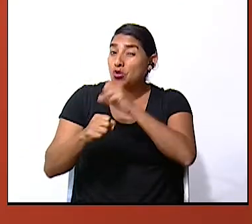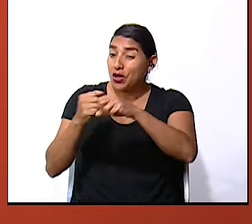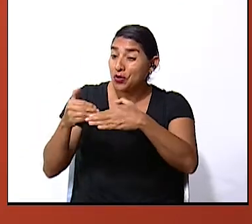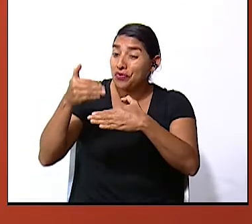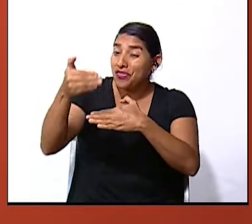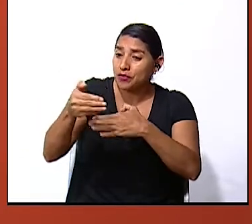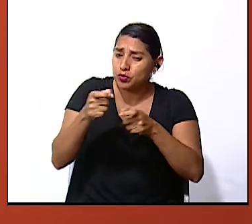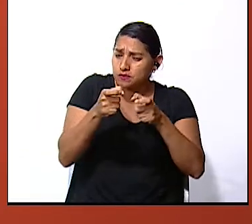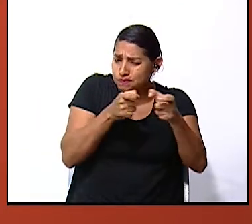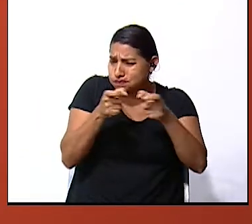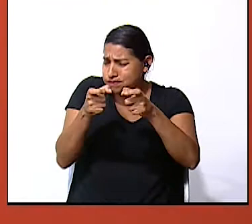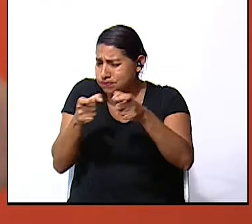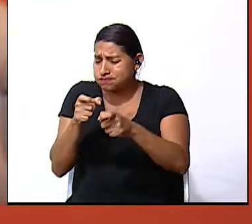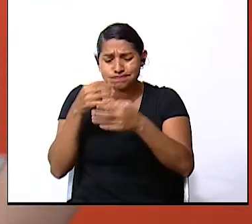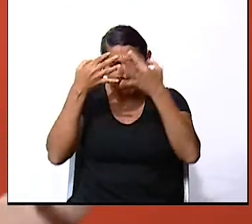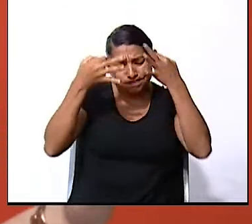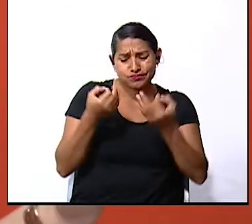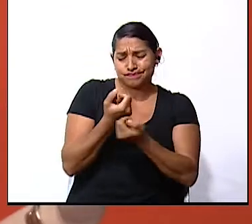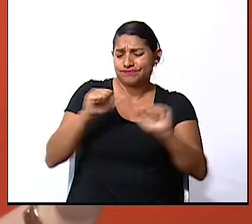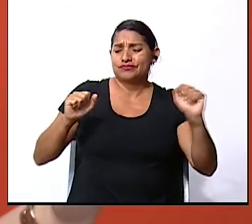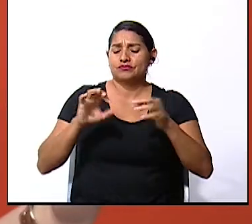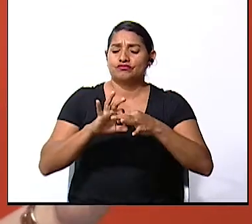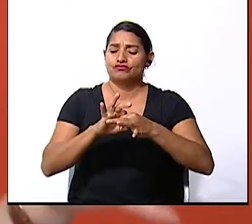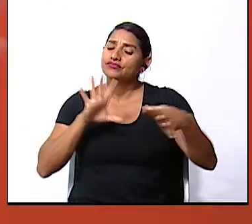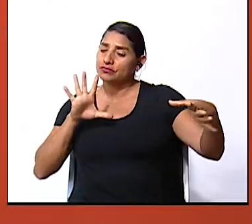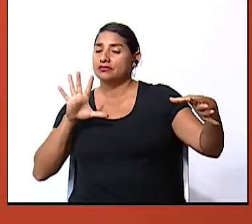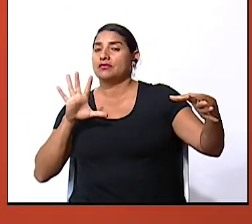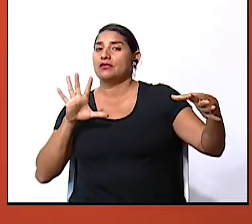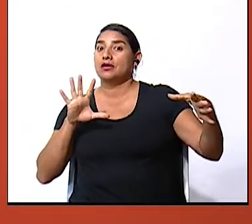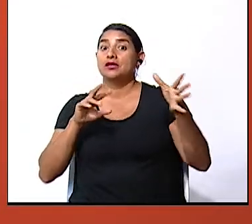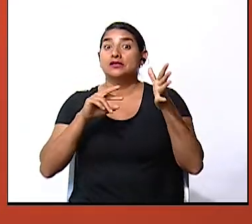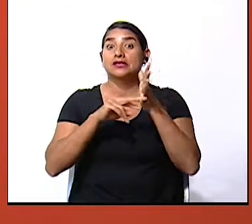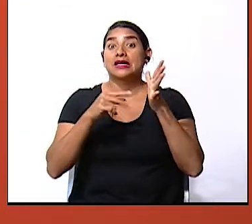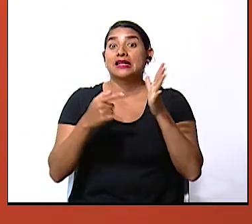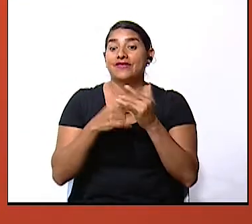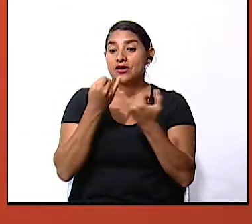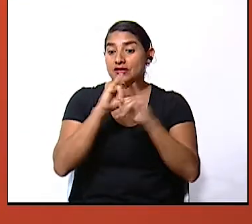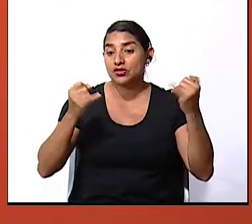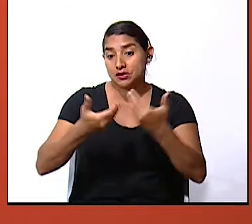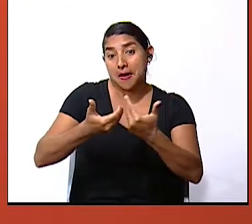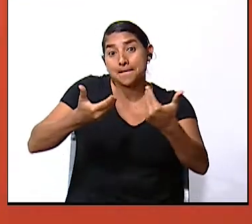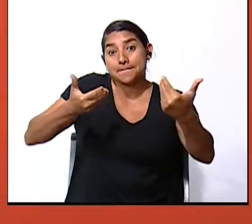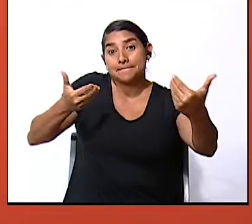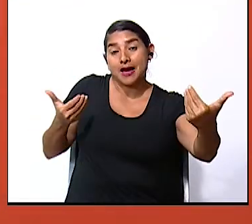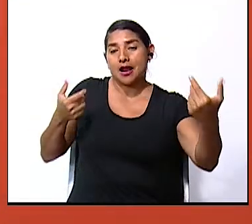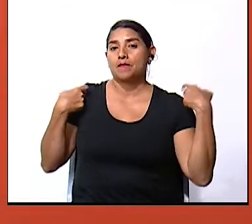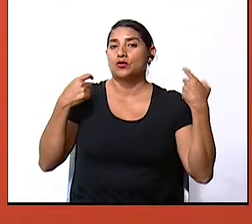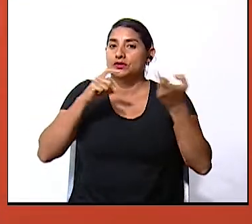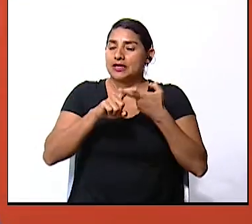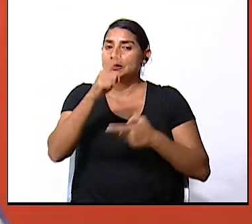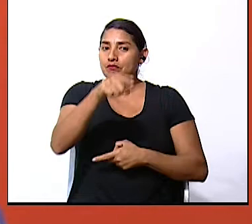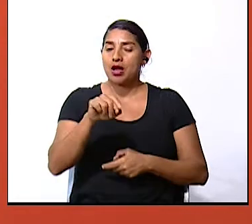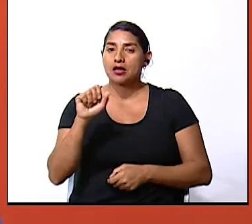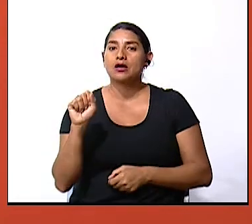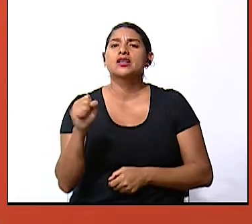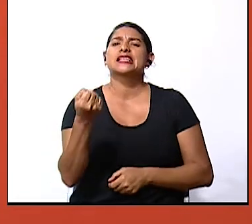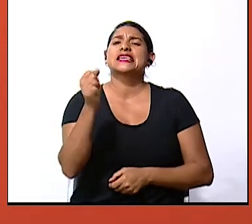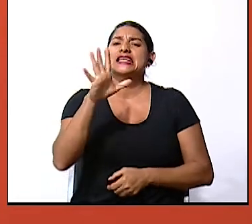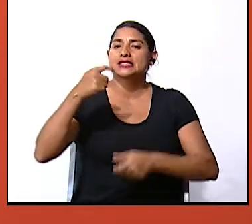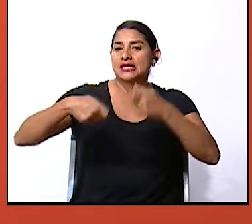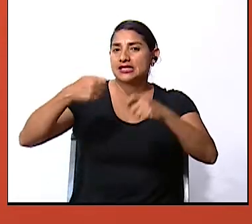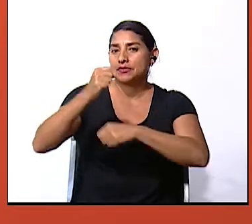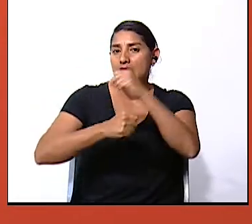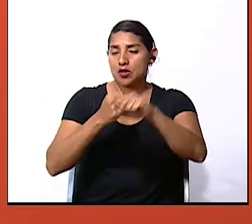años de dominación, decidimos independizarnos, o sea, separarnos de España, y se logró el 15 de septiembre